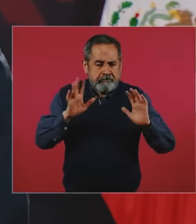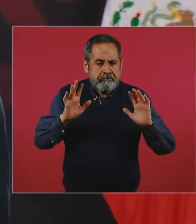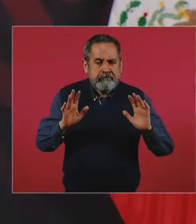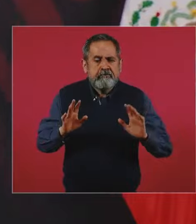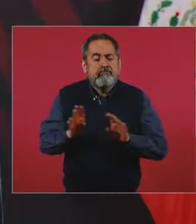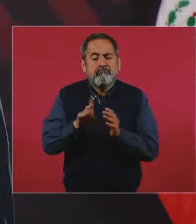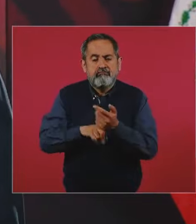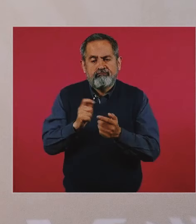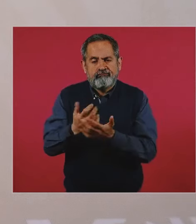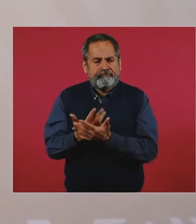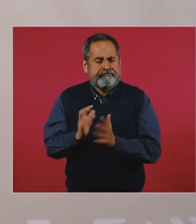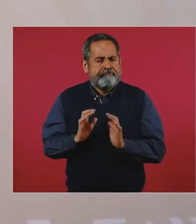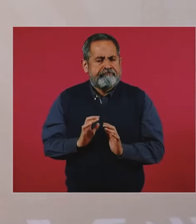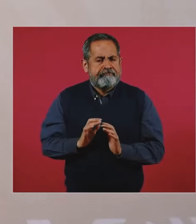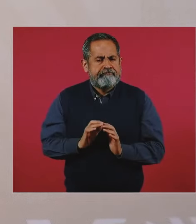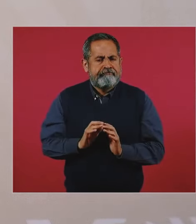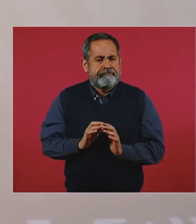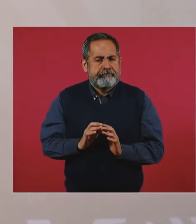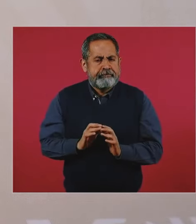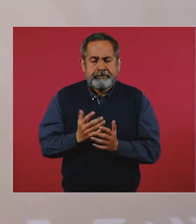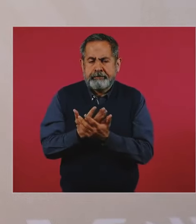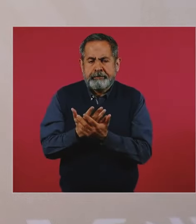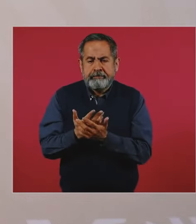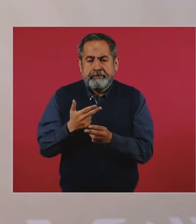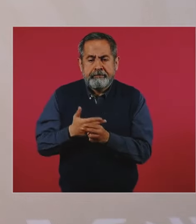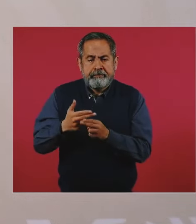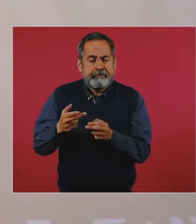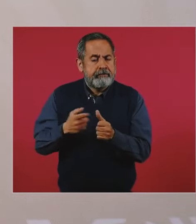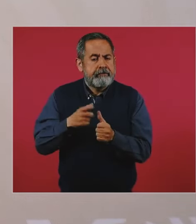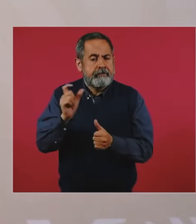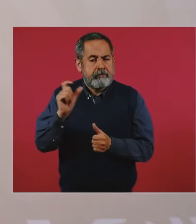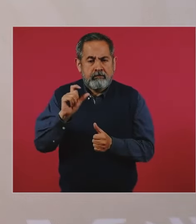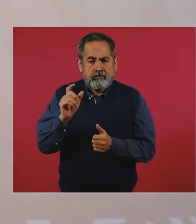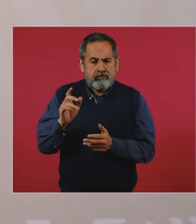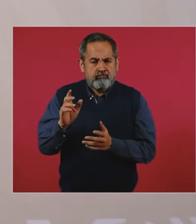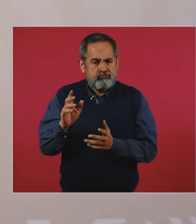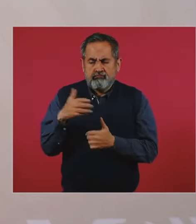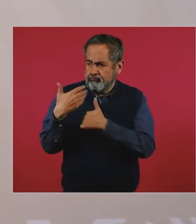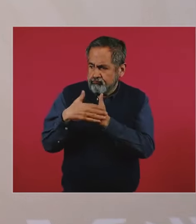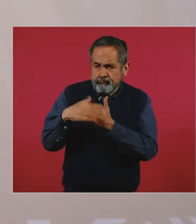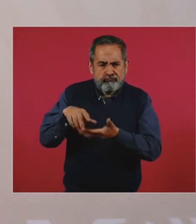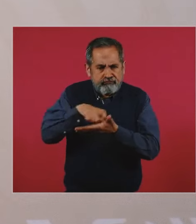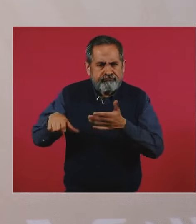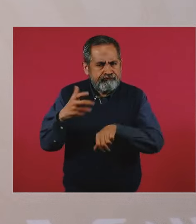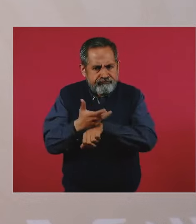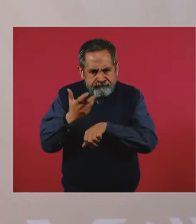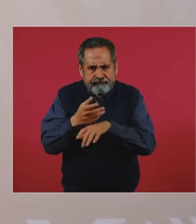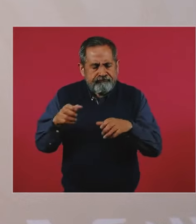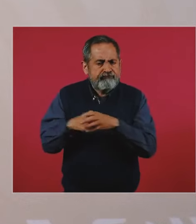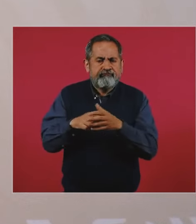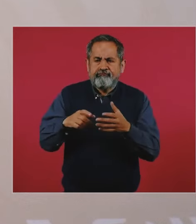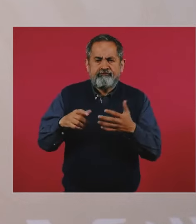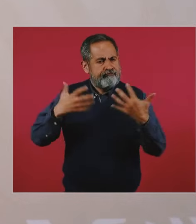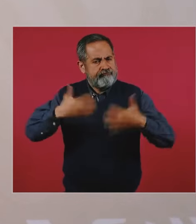manifestación de que ya no se van a producir o no se van a comprar en Estados Unidos carros